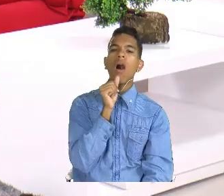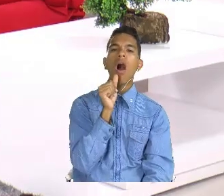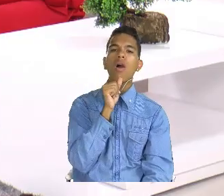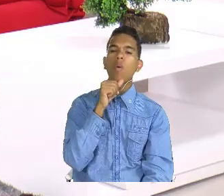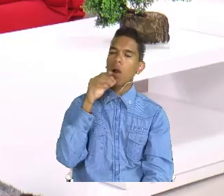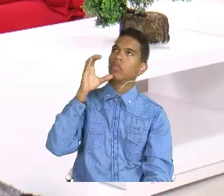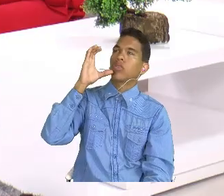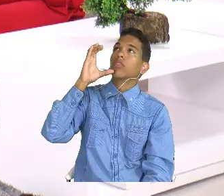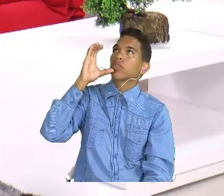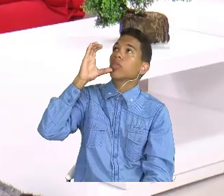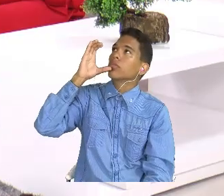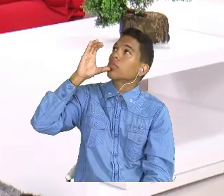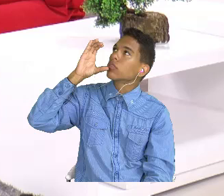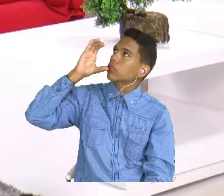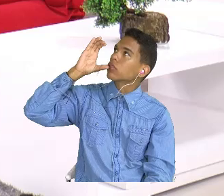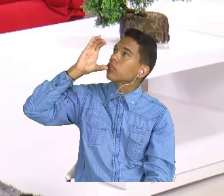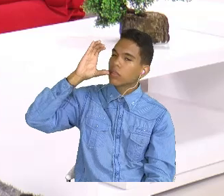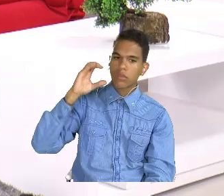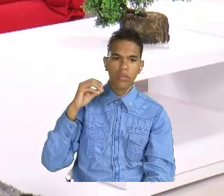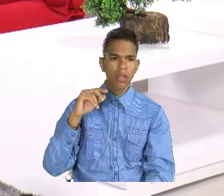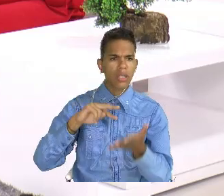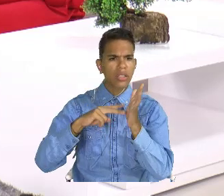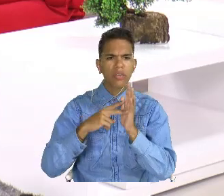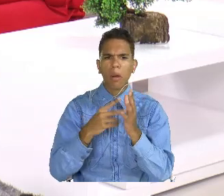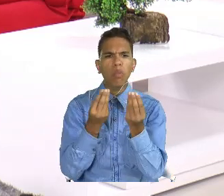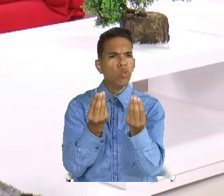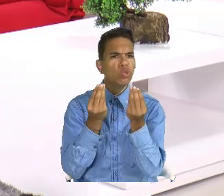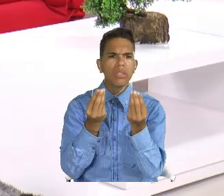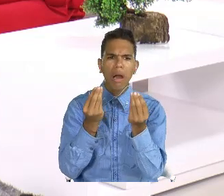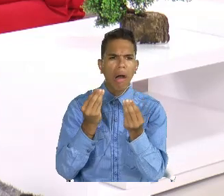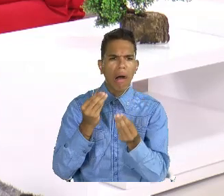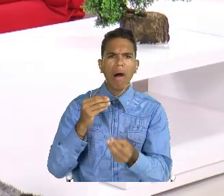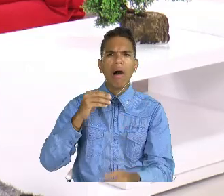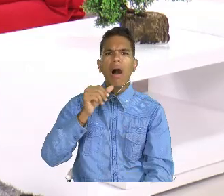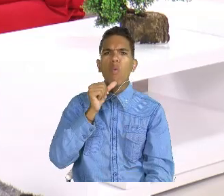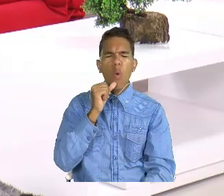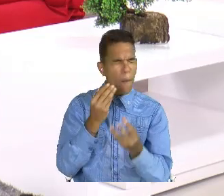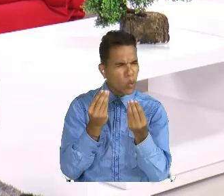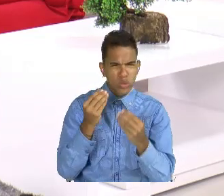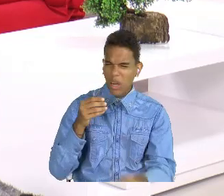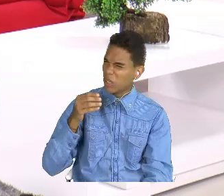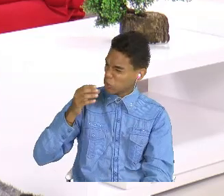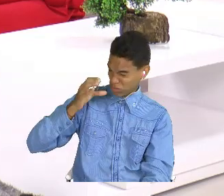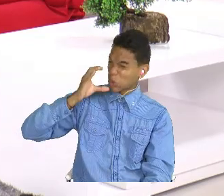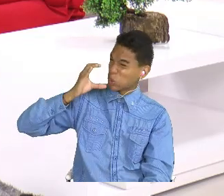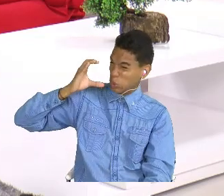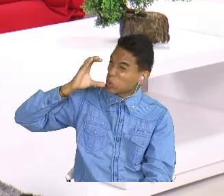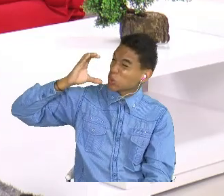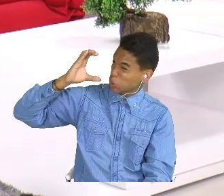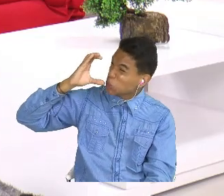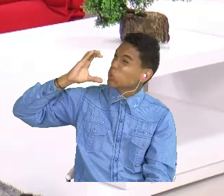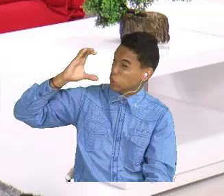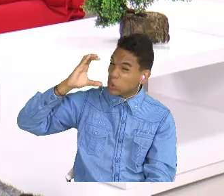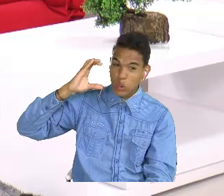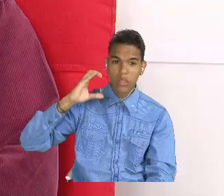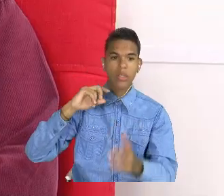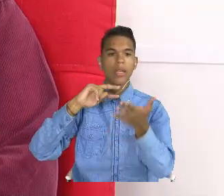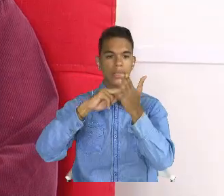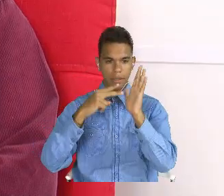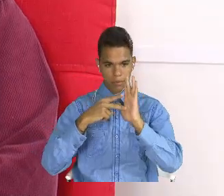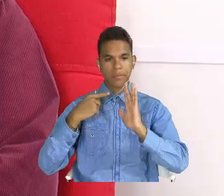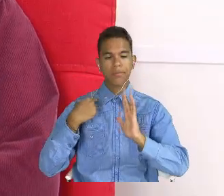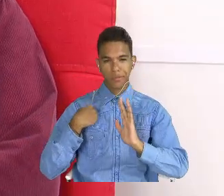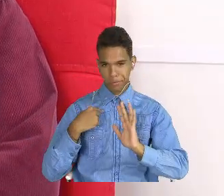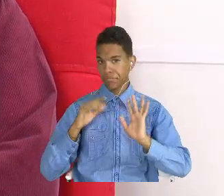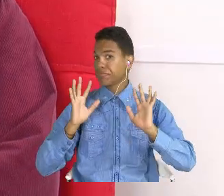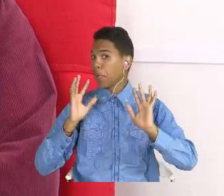mayor cantidad de la que normalmente debemos estar tomando, eso es uno de los signos también. Entonces tenemos pérdida de